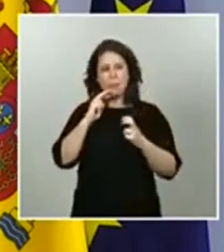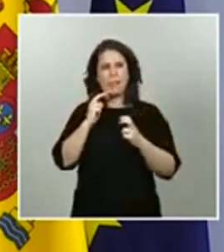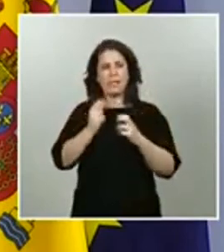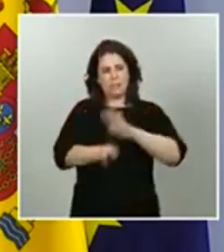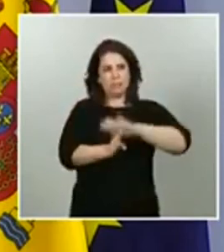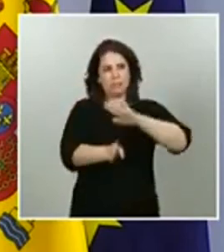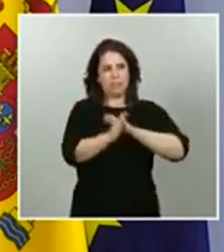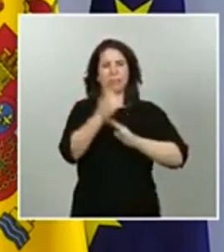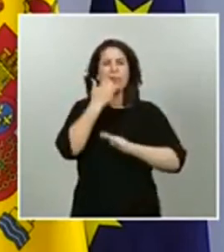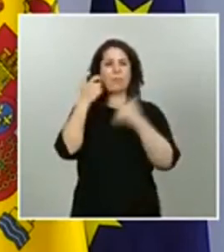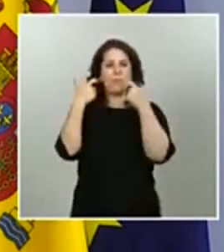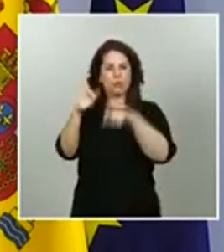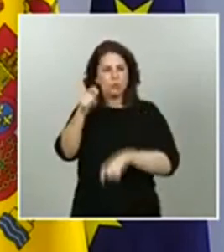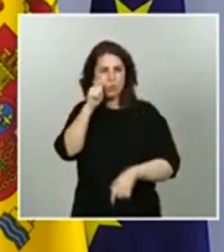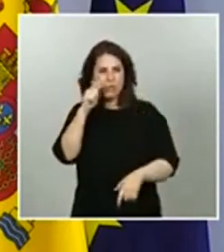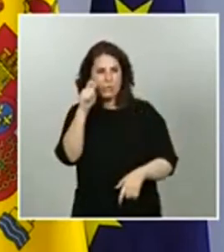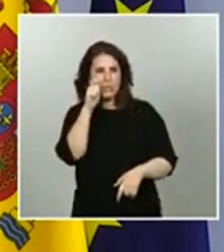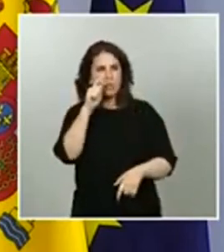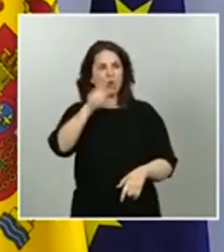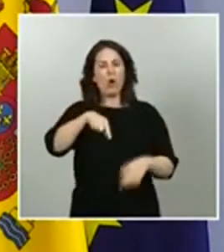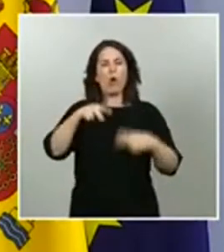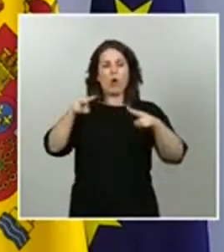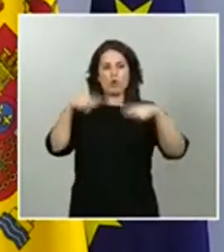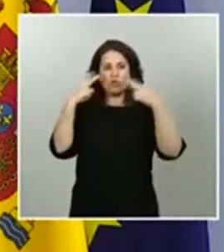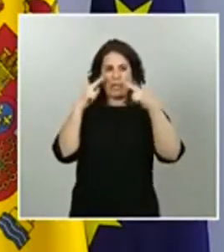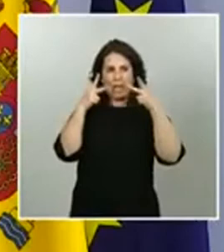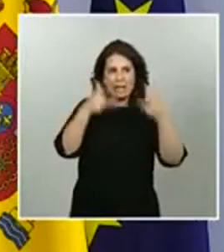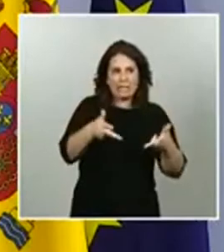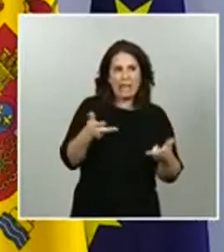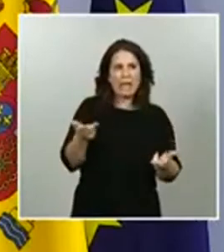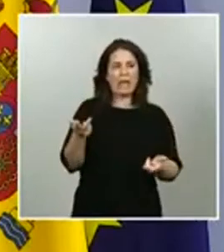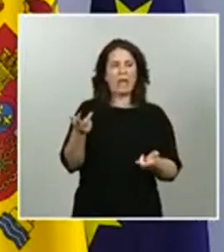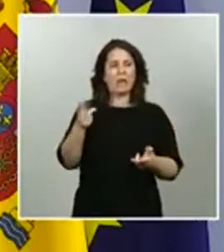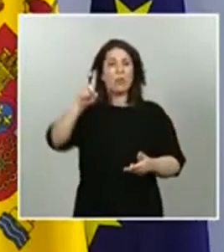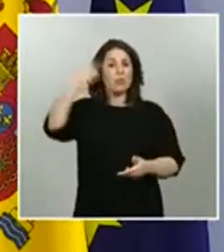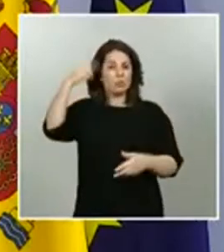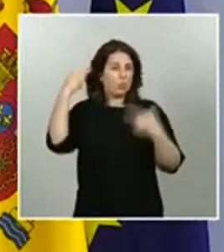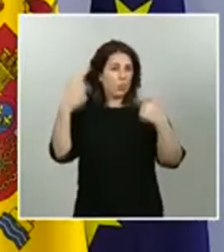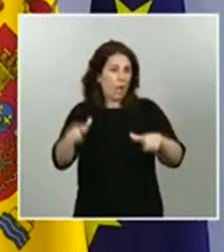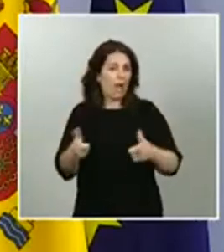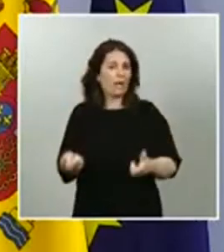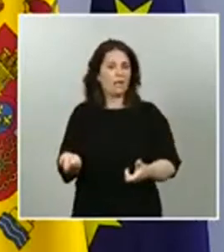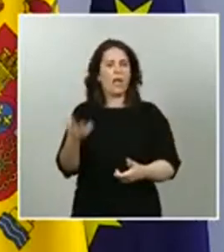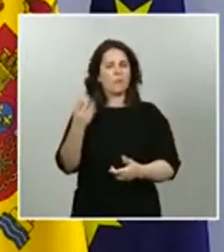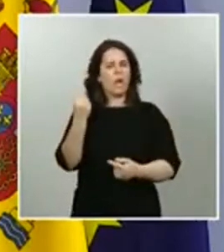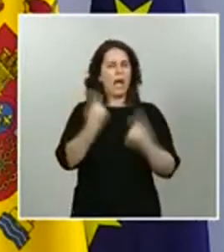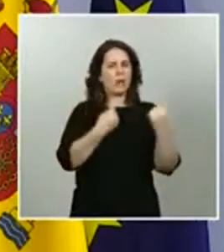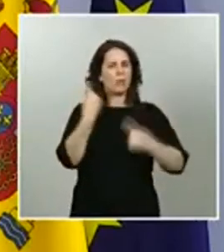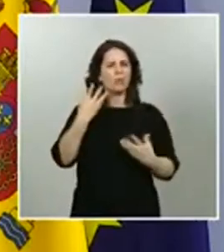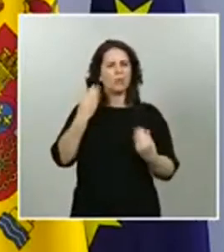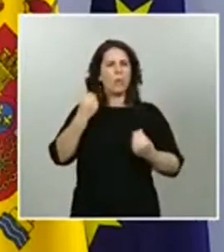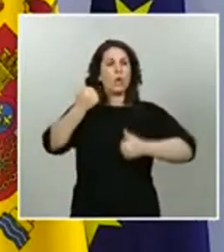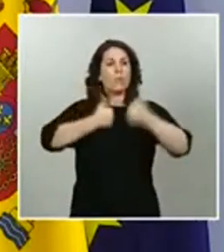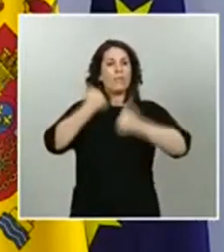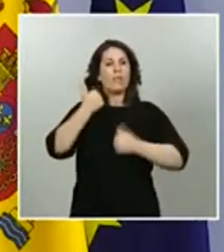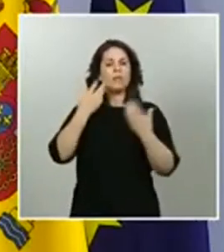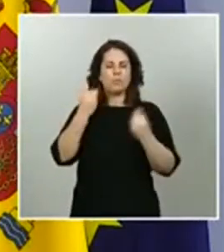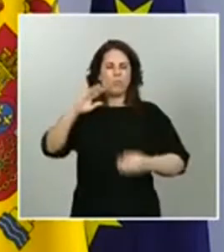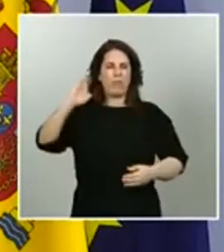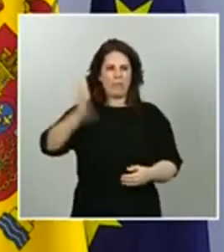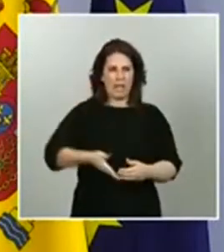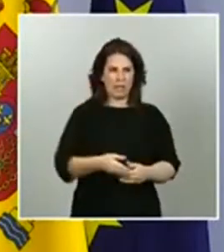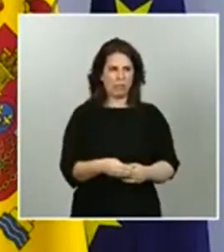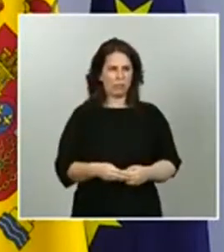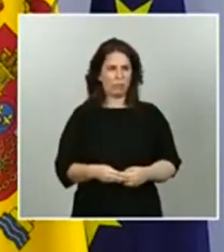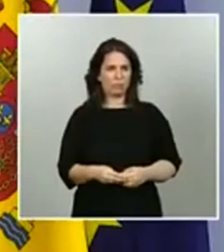pensando también en el sector de la hostelería, en definitiva el sector cultural. Hay sectores muy dañados, muy competitivos, pero muy dañados. Y, lógicamente, también la